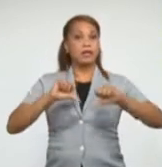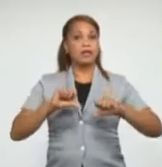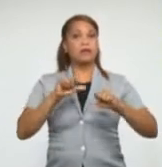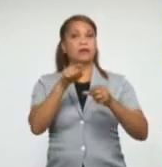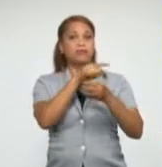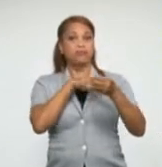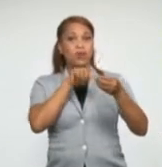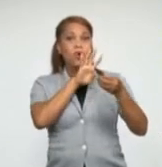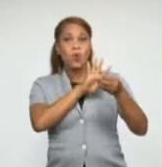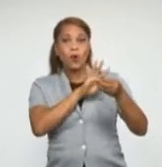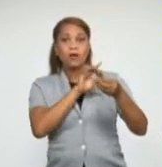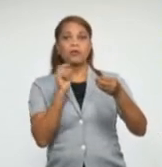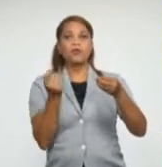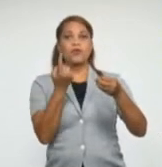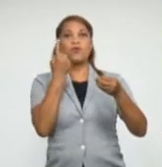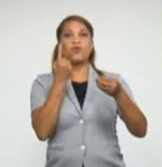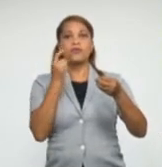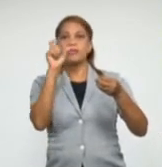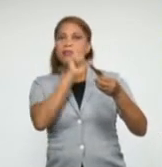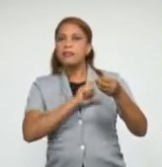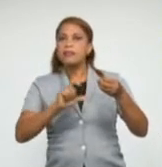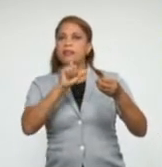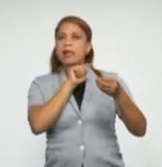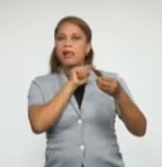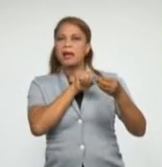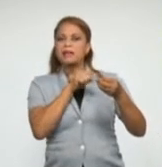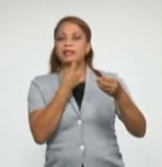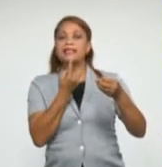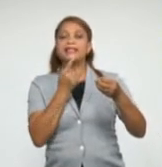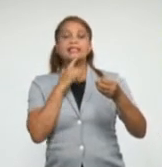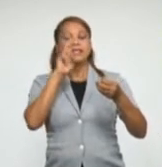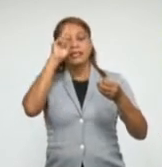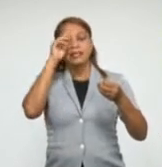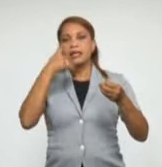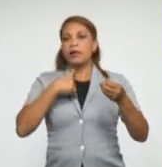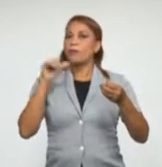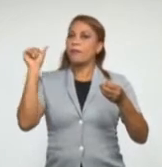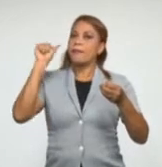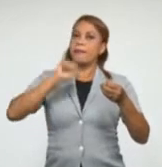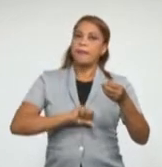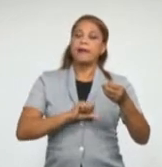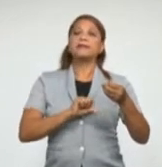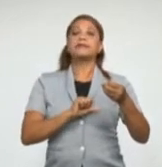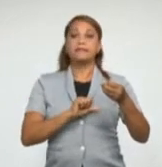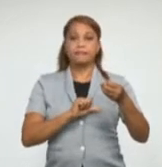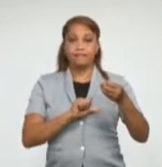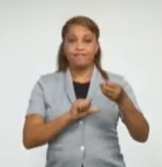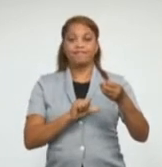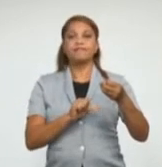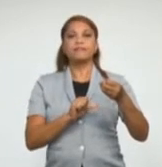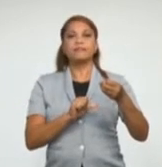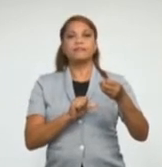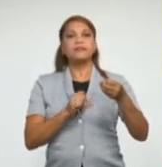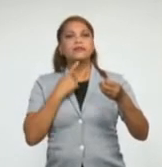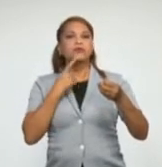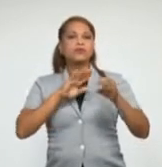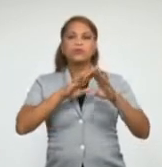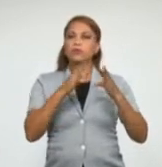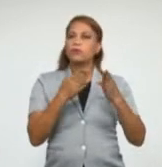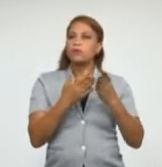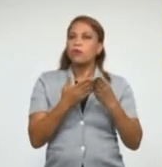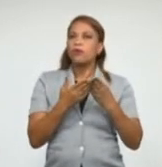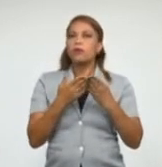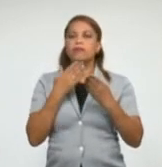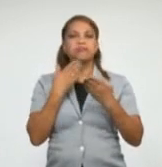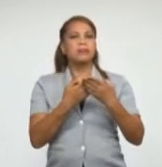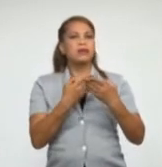camagüeyano, que es un paciente que está en un estado de salud muy delicado, los cuales tiene todo el protocolo de actuación, tiene toda la